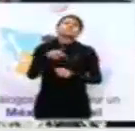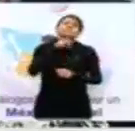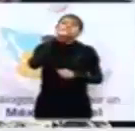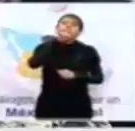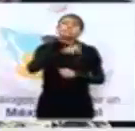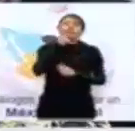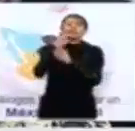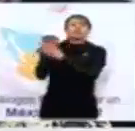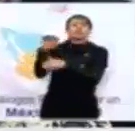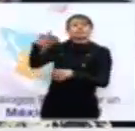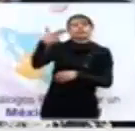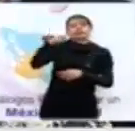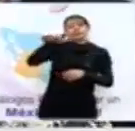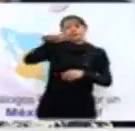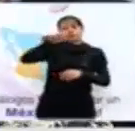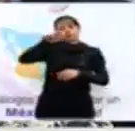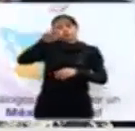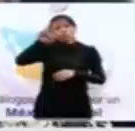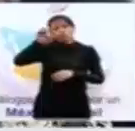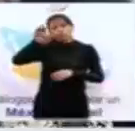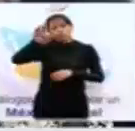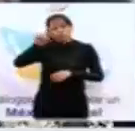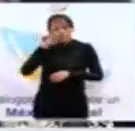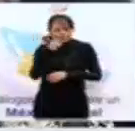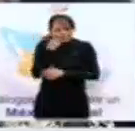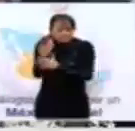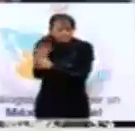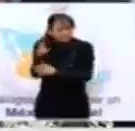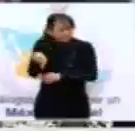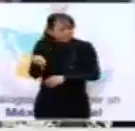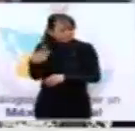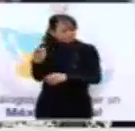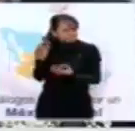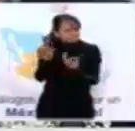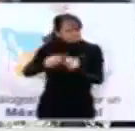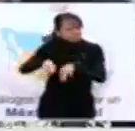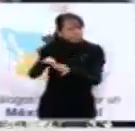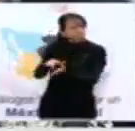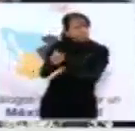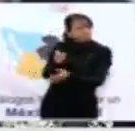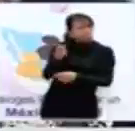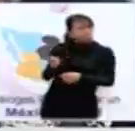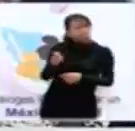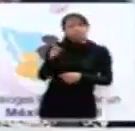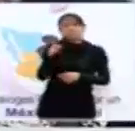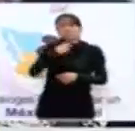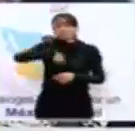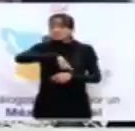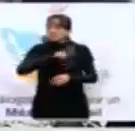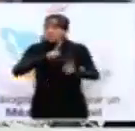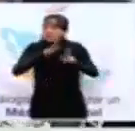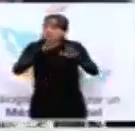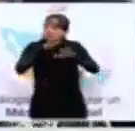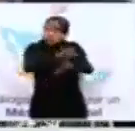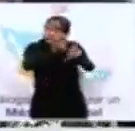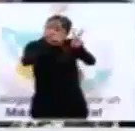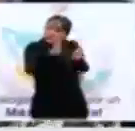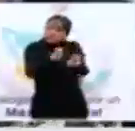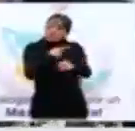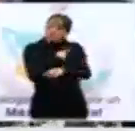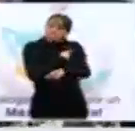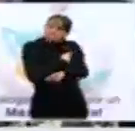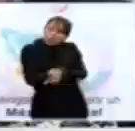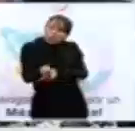Héctor Robles, porque efectivamente cuando hablamos de la pobreza rural siempre tenemos